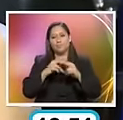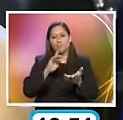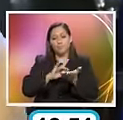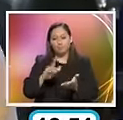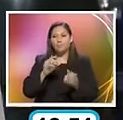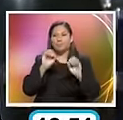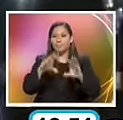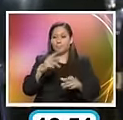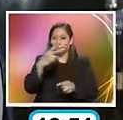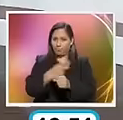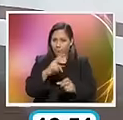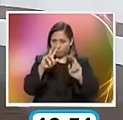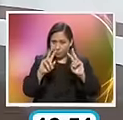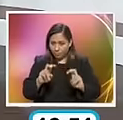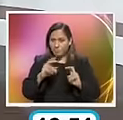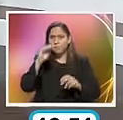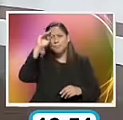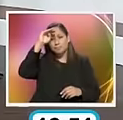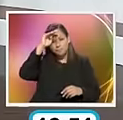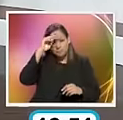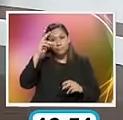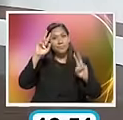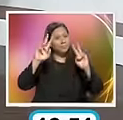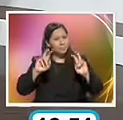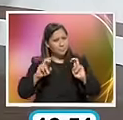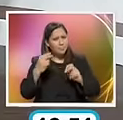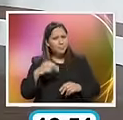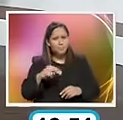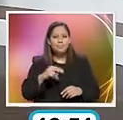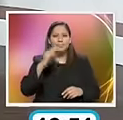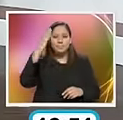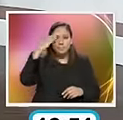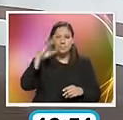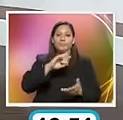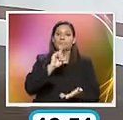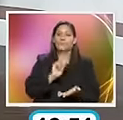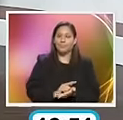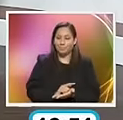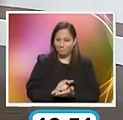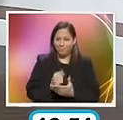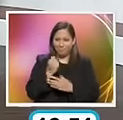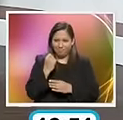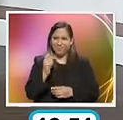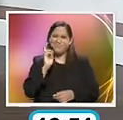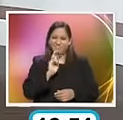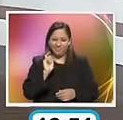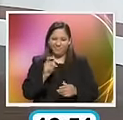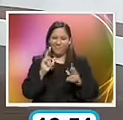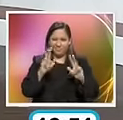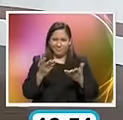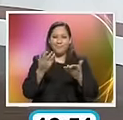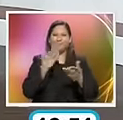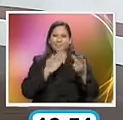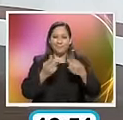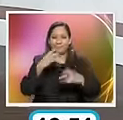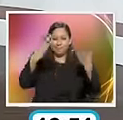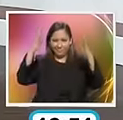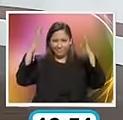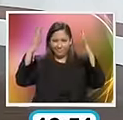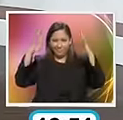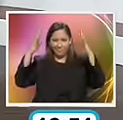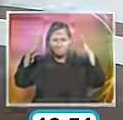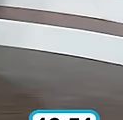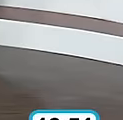los dejo con este siguiente tema que me parece que se denomina Señora Ley. Señora Ley, veremos de qué se trata. Bienvenidos nuevamente.